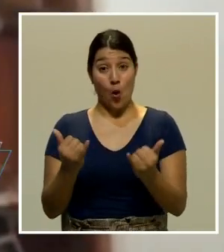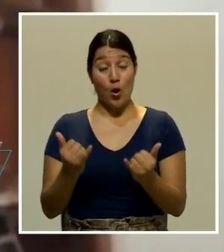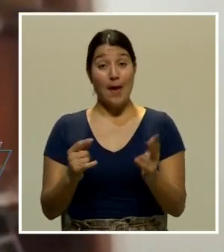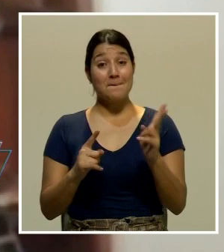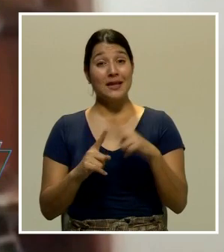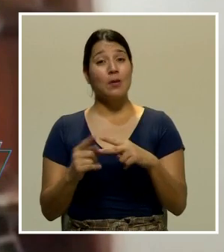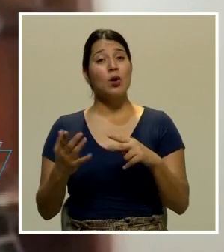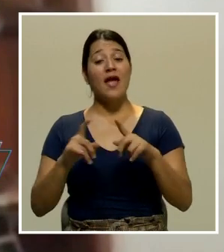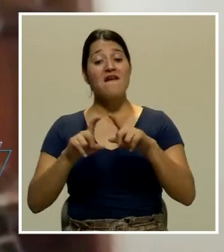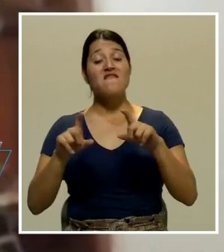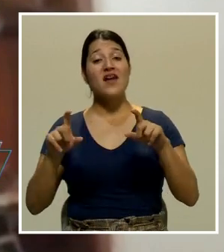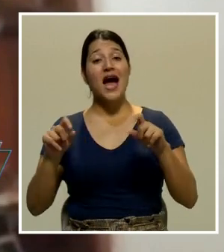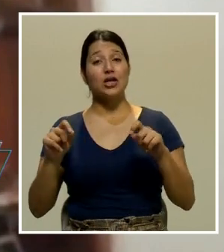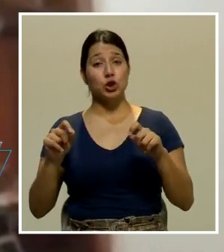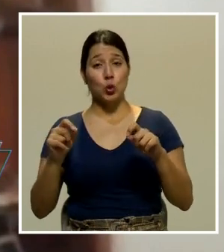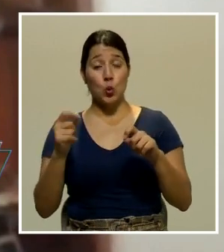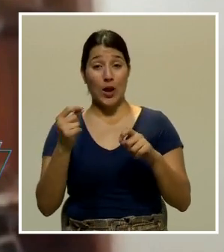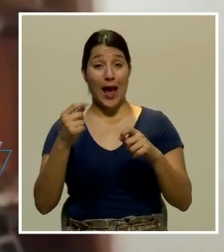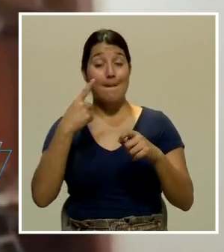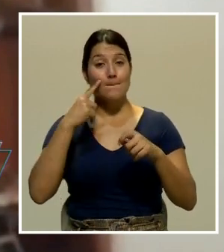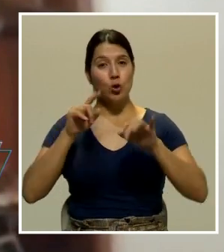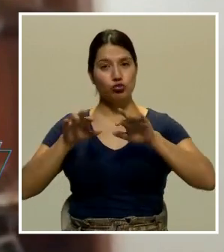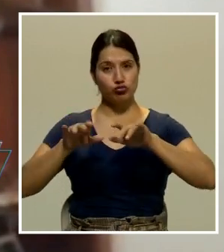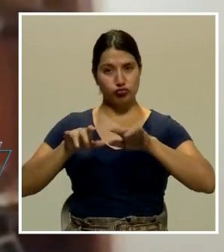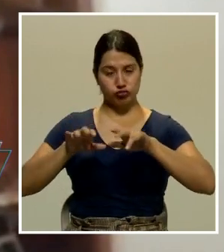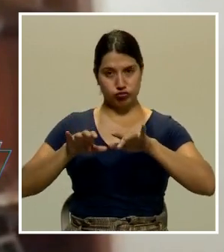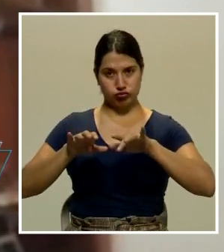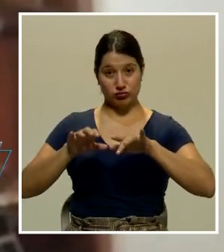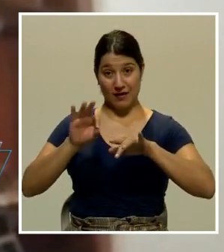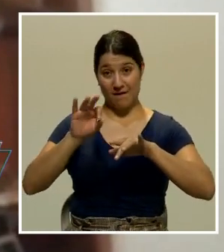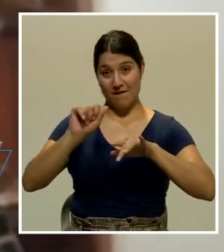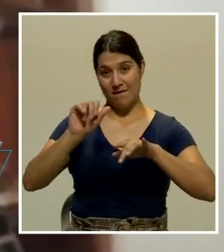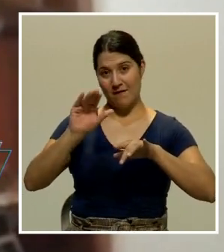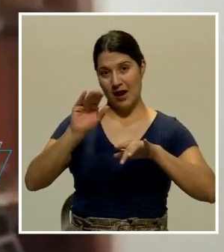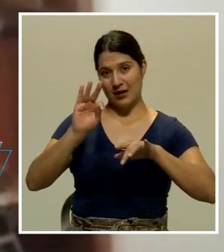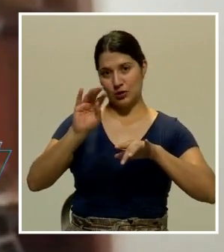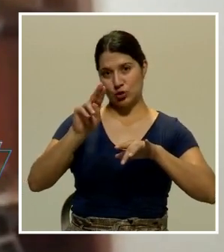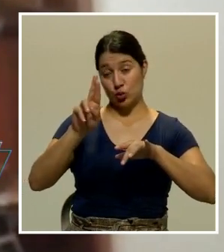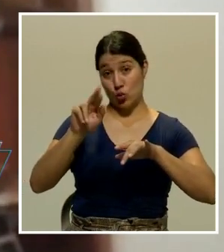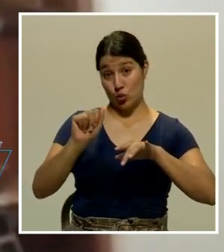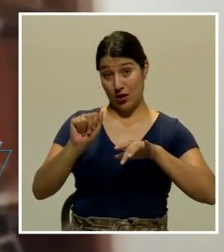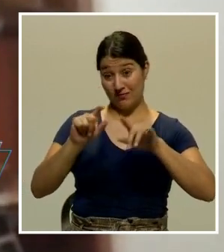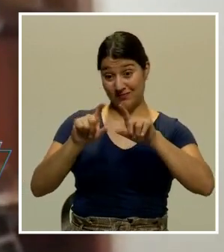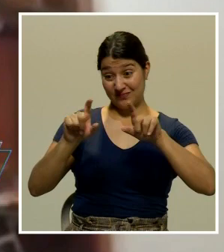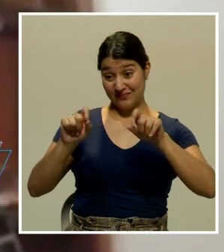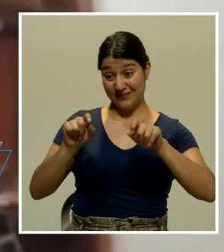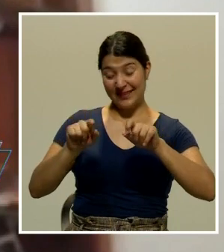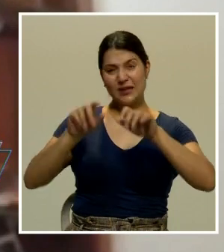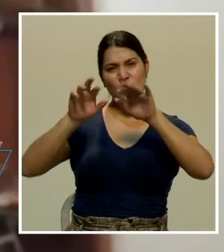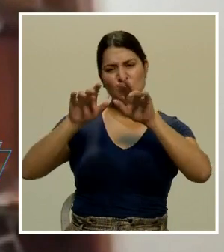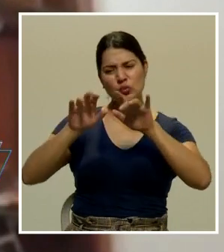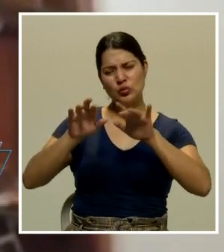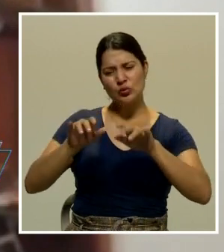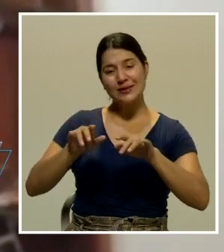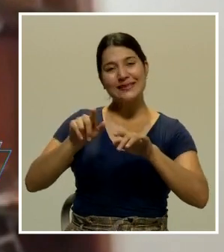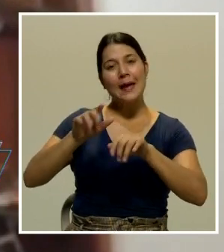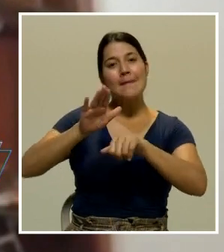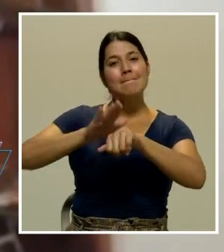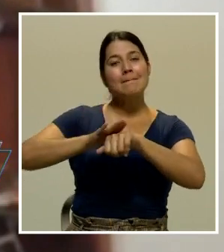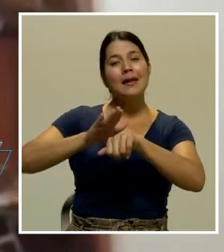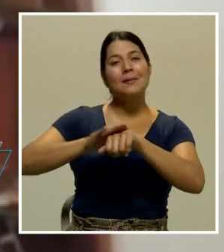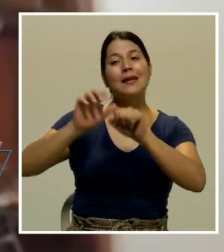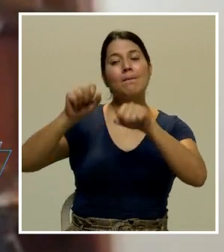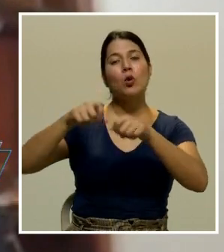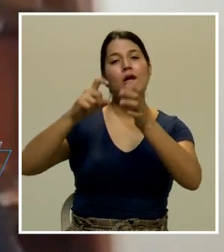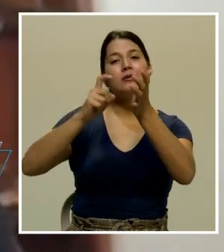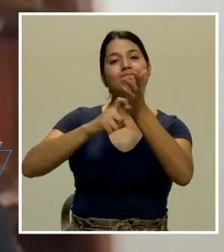factura electrónica nos da la posibilidad de llevar un detalle mucho mayor de lo que está